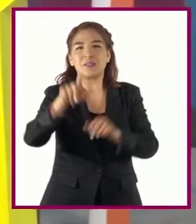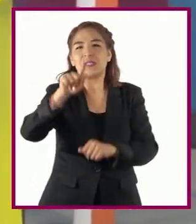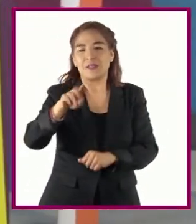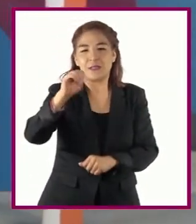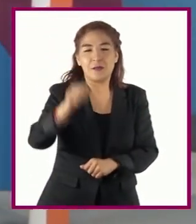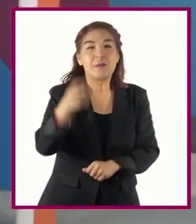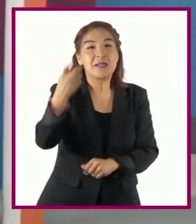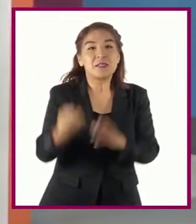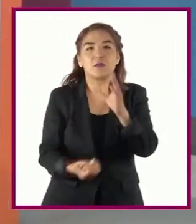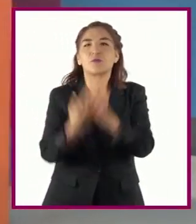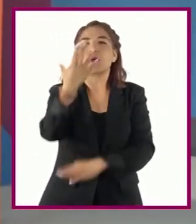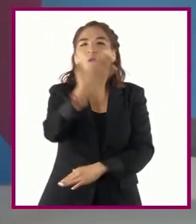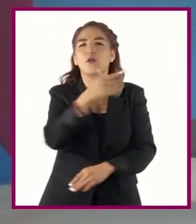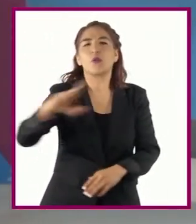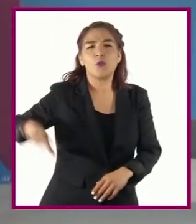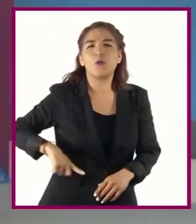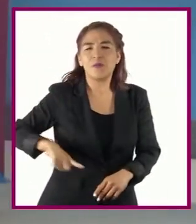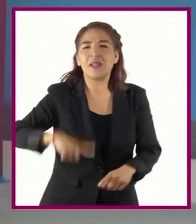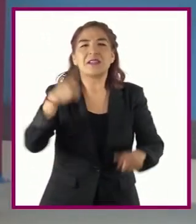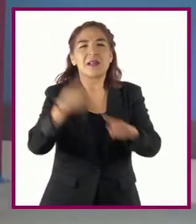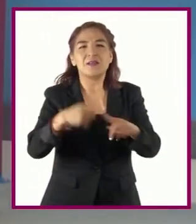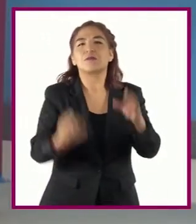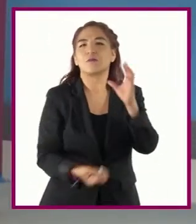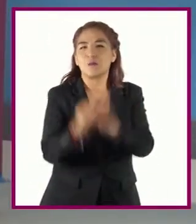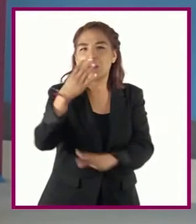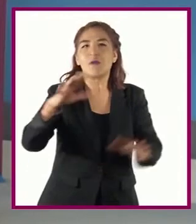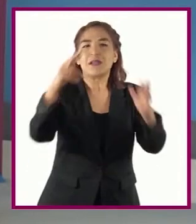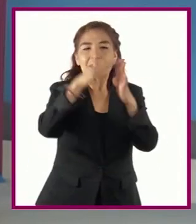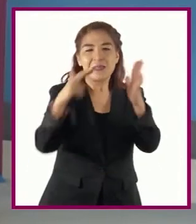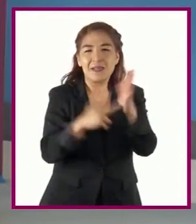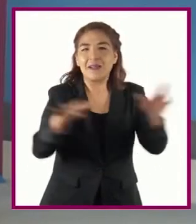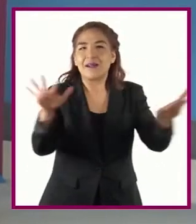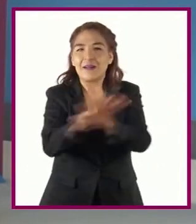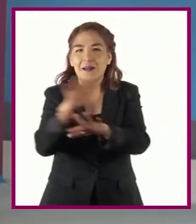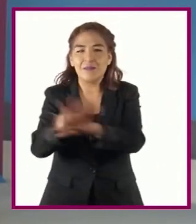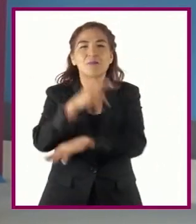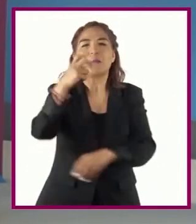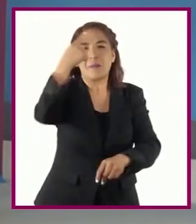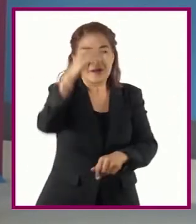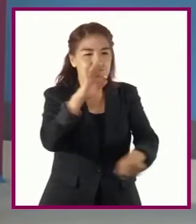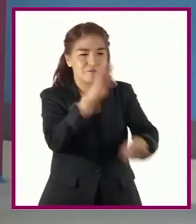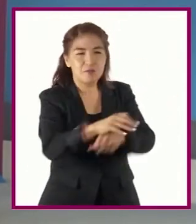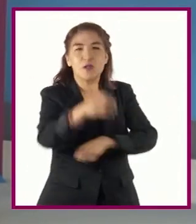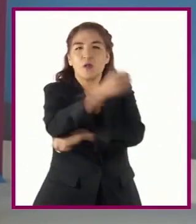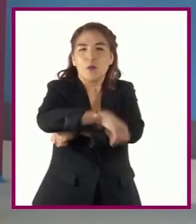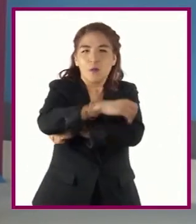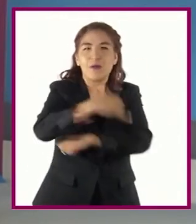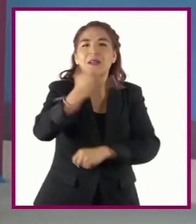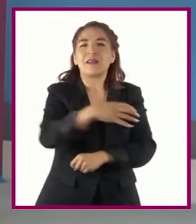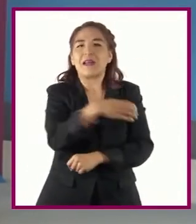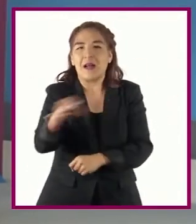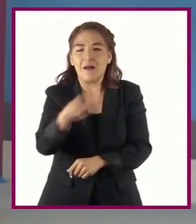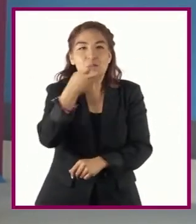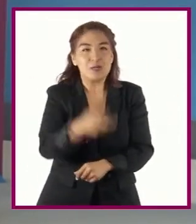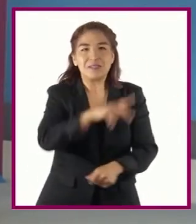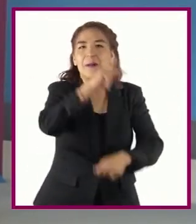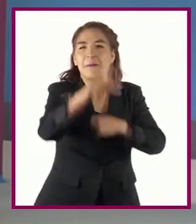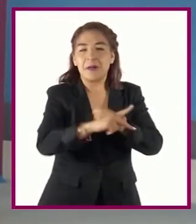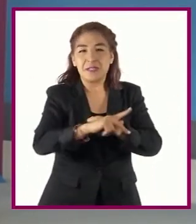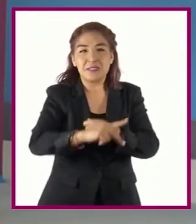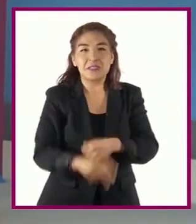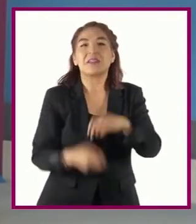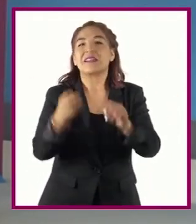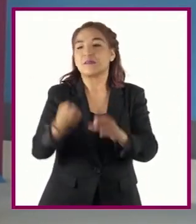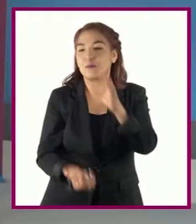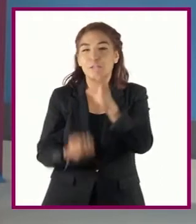nuevo gobierno encabezaría una serie de reformas a favor de la población obrera y campesina del país. Sin embargo, el surgimiento